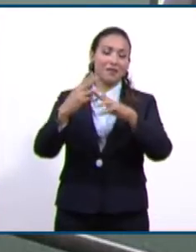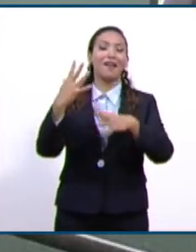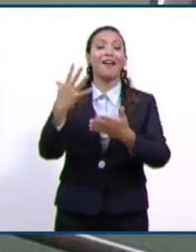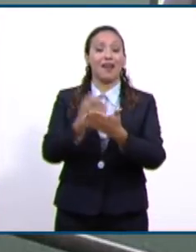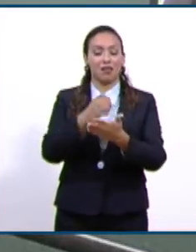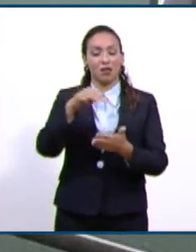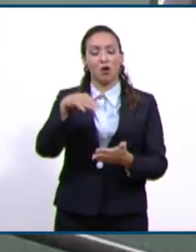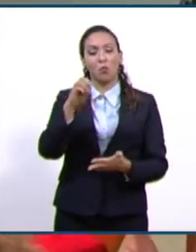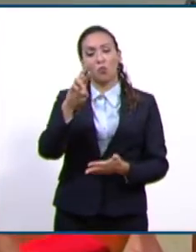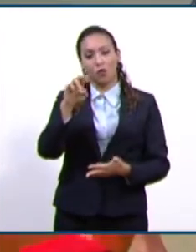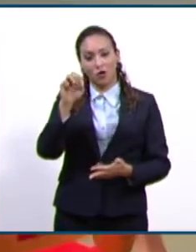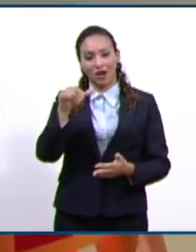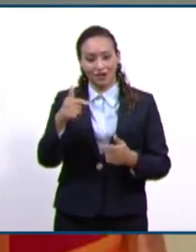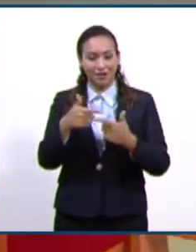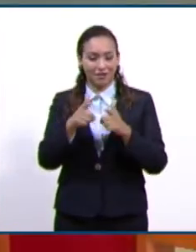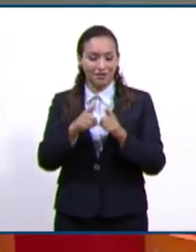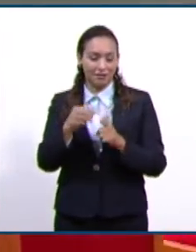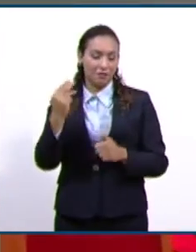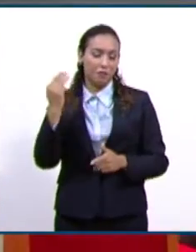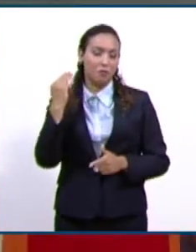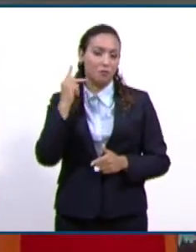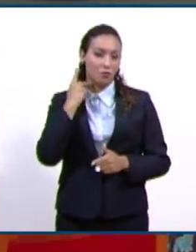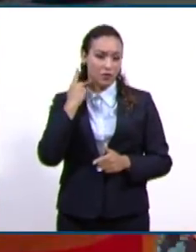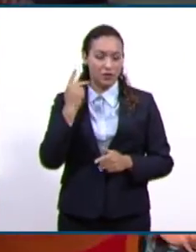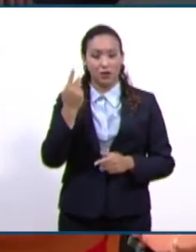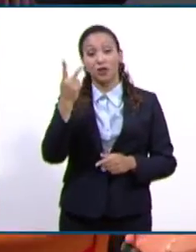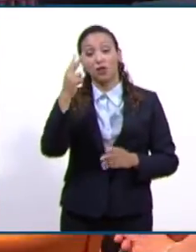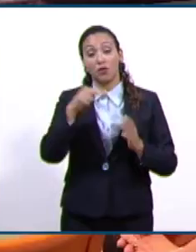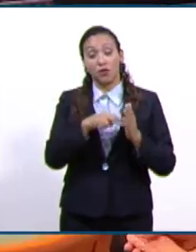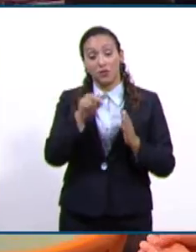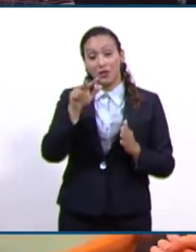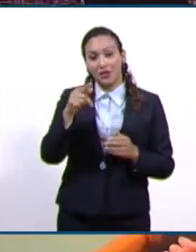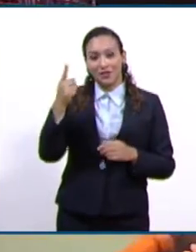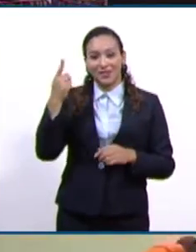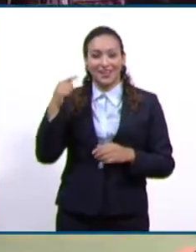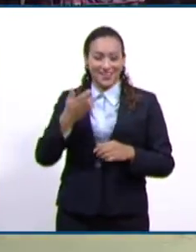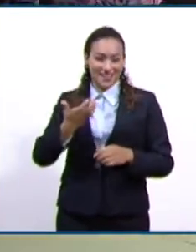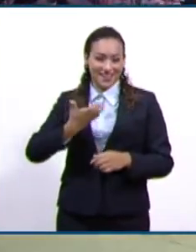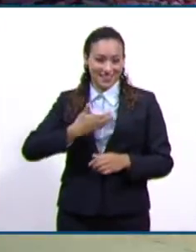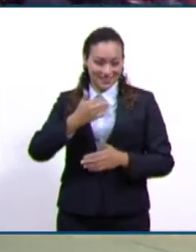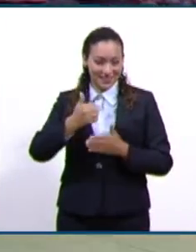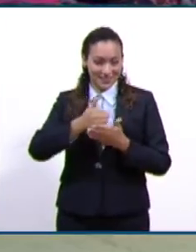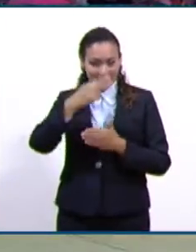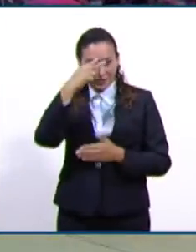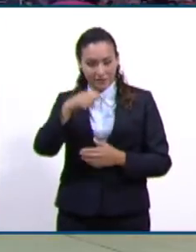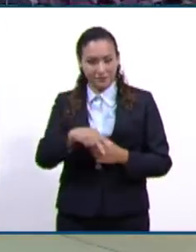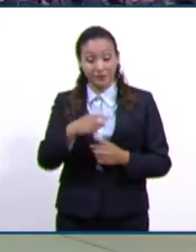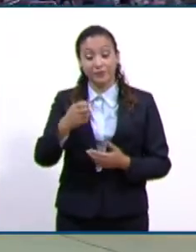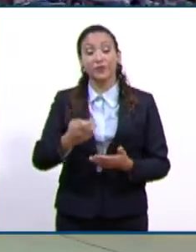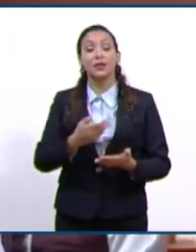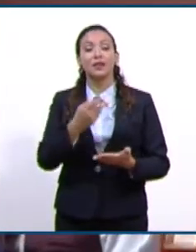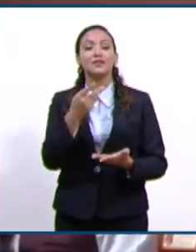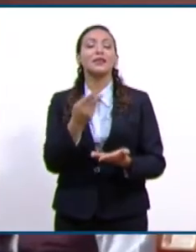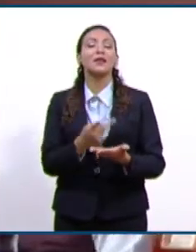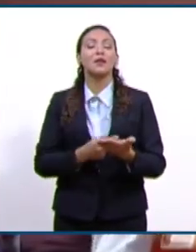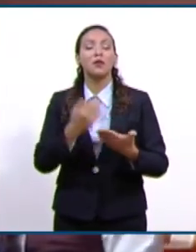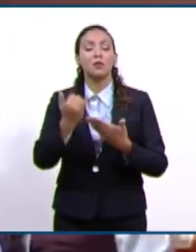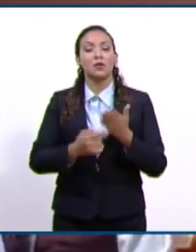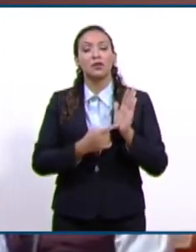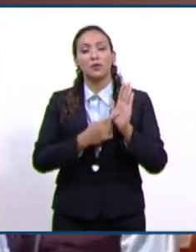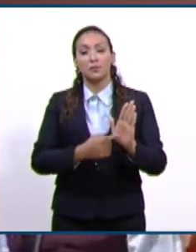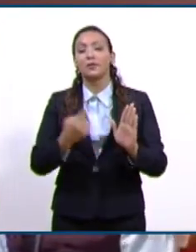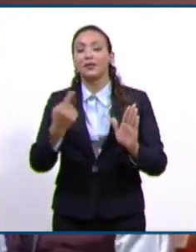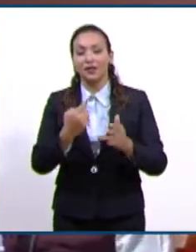esto en la elección presidencial el pasado 1 de julio de 2018 en el Zócalo capitalino. Este proyecto propone confirmar la resolución